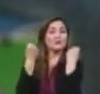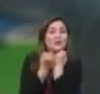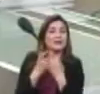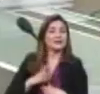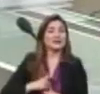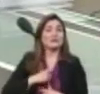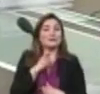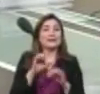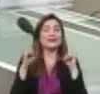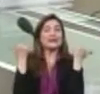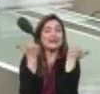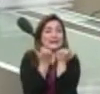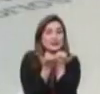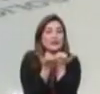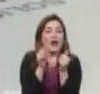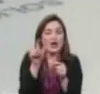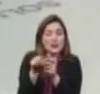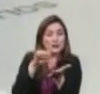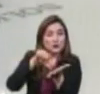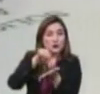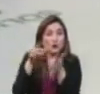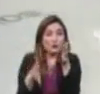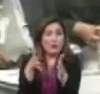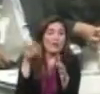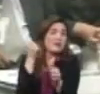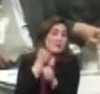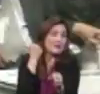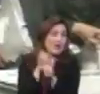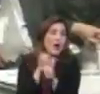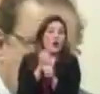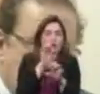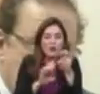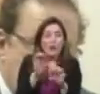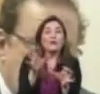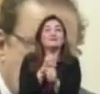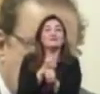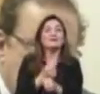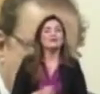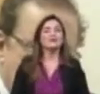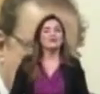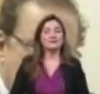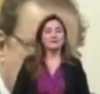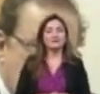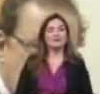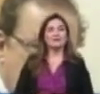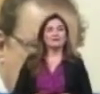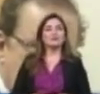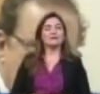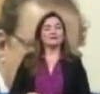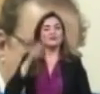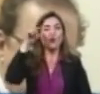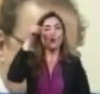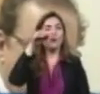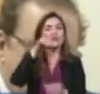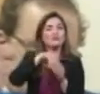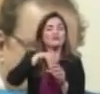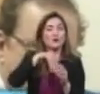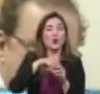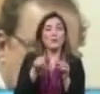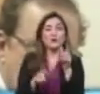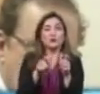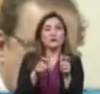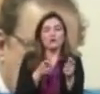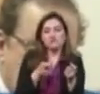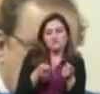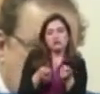asambleístas y ciudadanos aporten con sus criterios para el trabajo de evaluación que deben realizar. Aún en este gobierno siguen personajes que